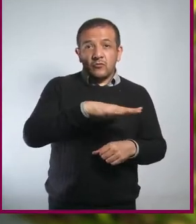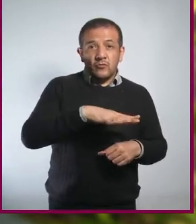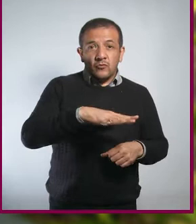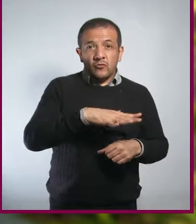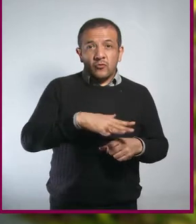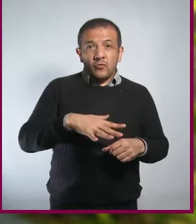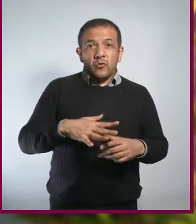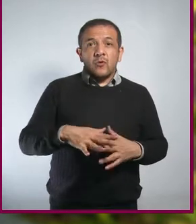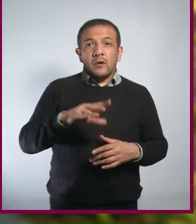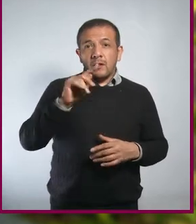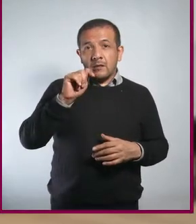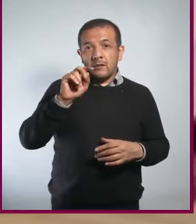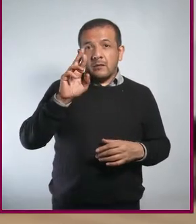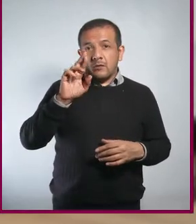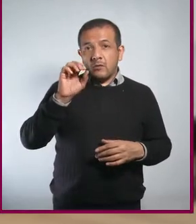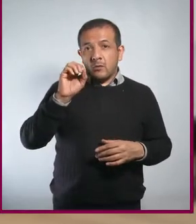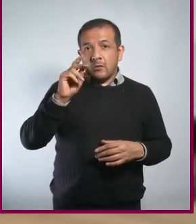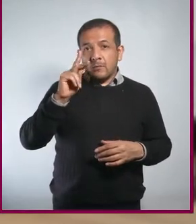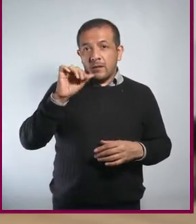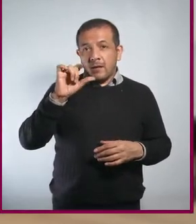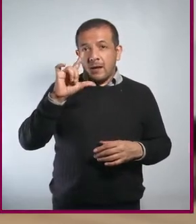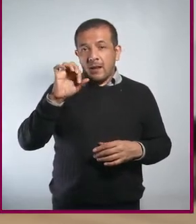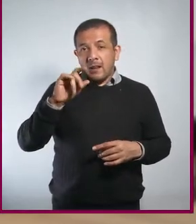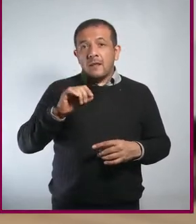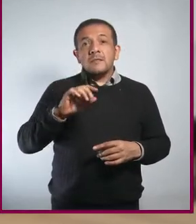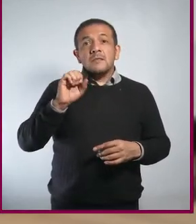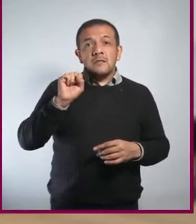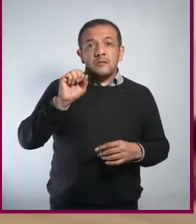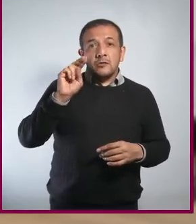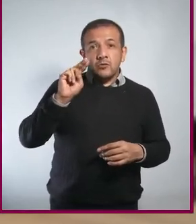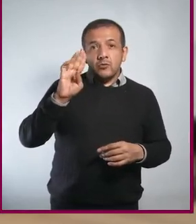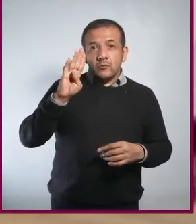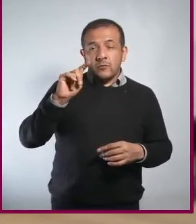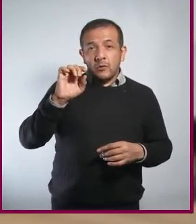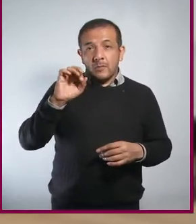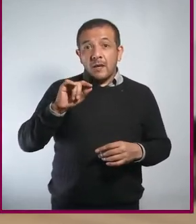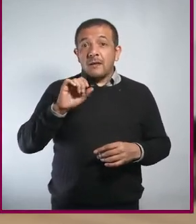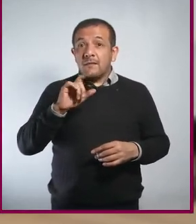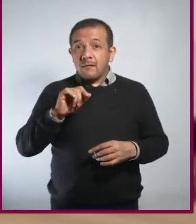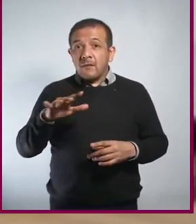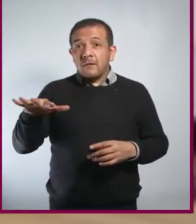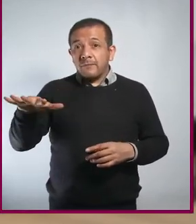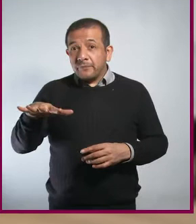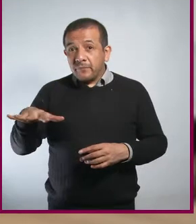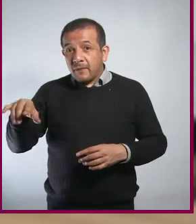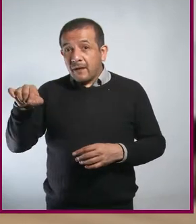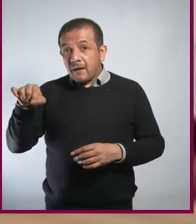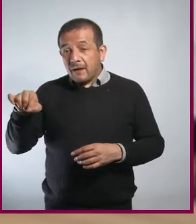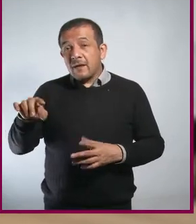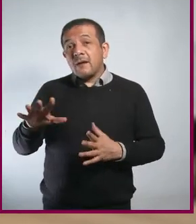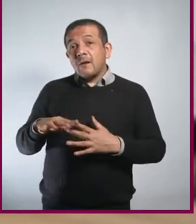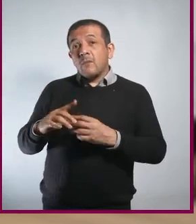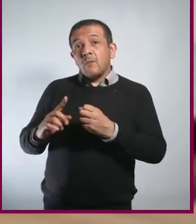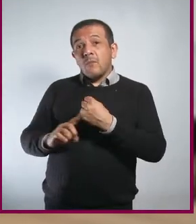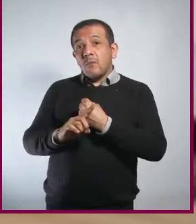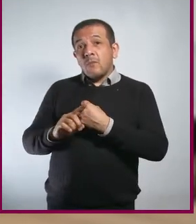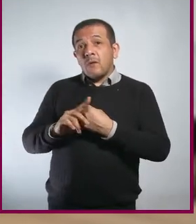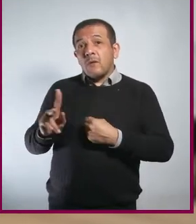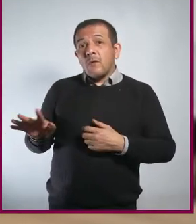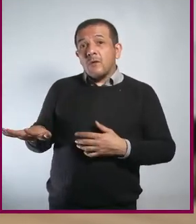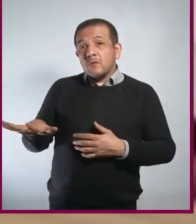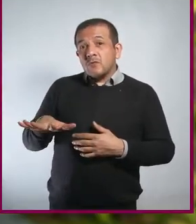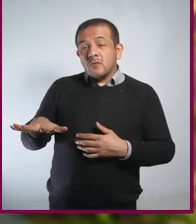y subtropicales. Otro factor de riesgo es vivir en zonas con problemas de acceso al agua potable y a servicios de